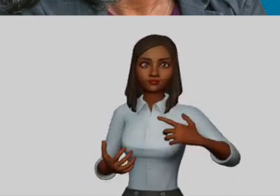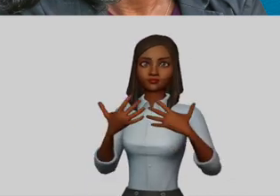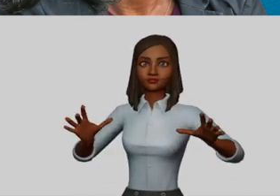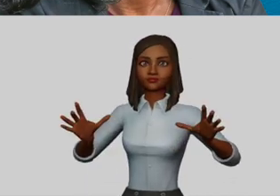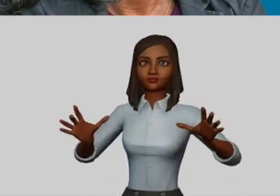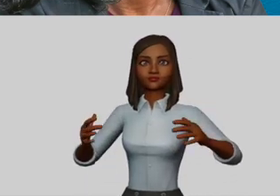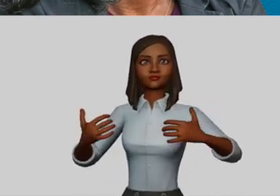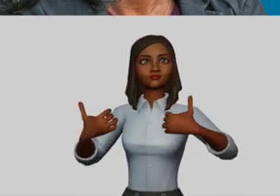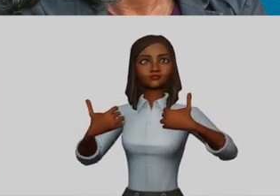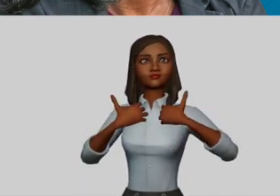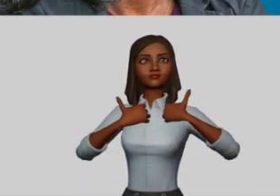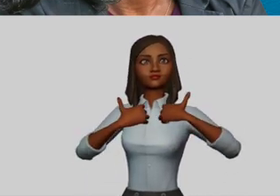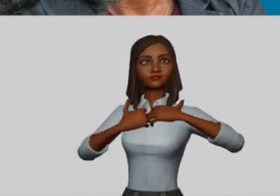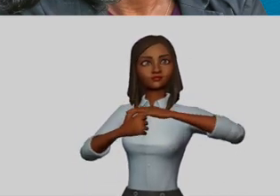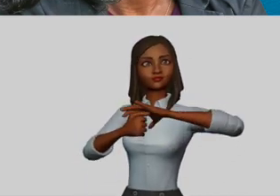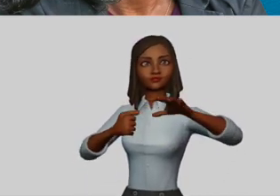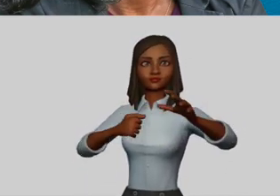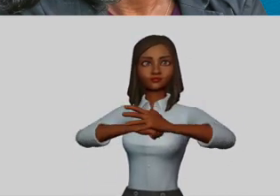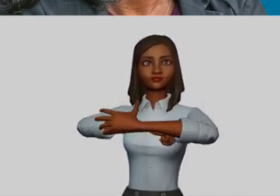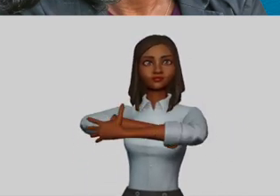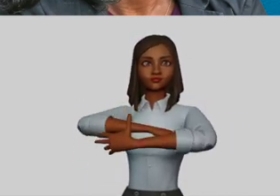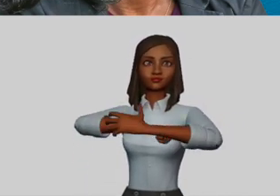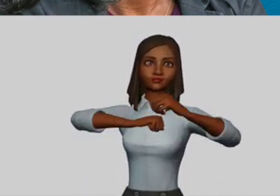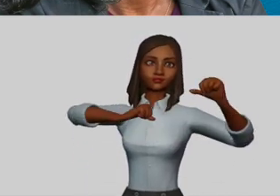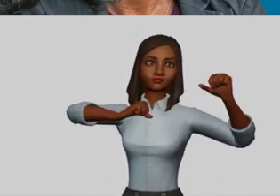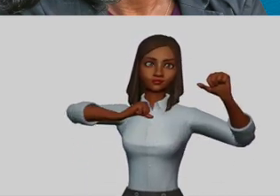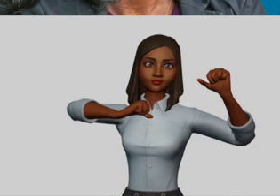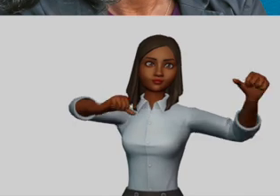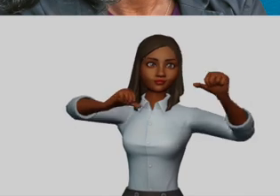aliviados, emocionados, motivados.